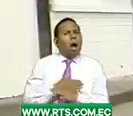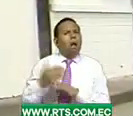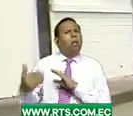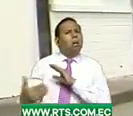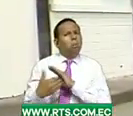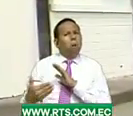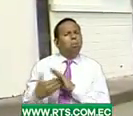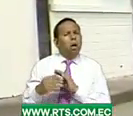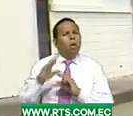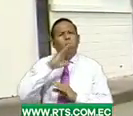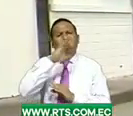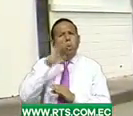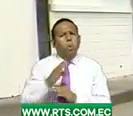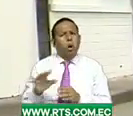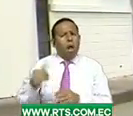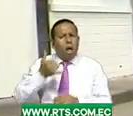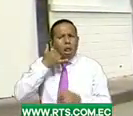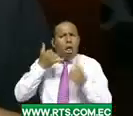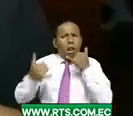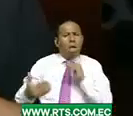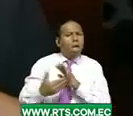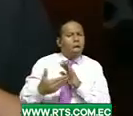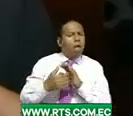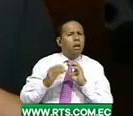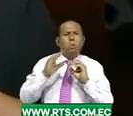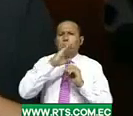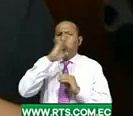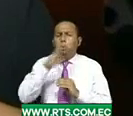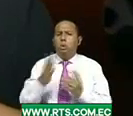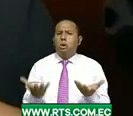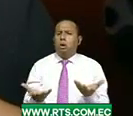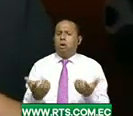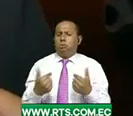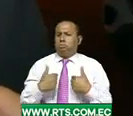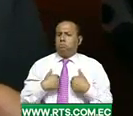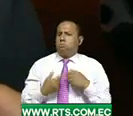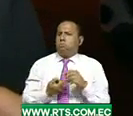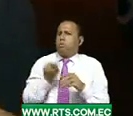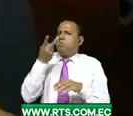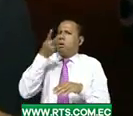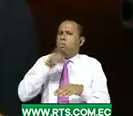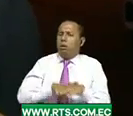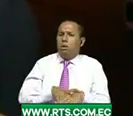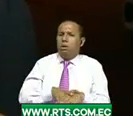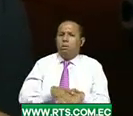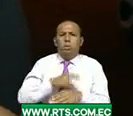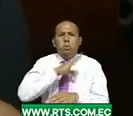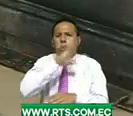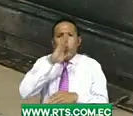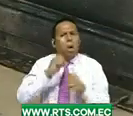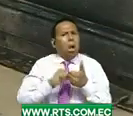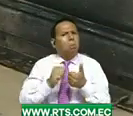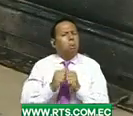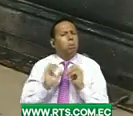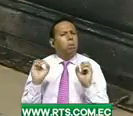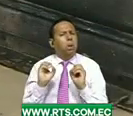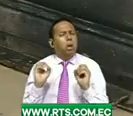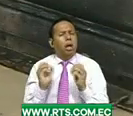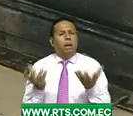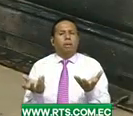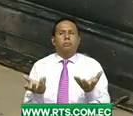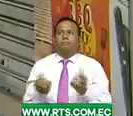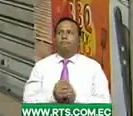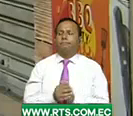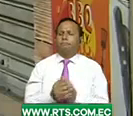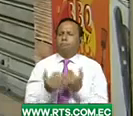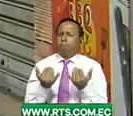llamadas por parte de extorsionadores. No, como vuelvo y les repito, primera vez que nos pasa eso. Nosotros no tenemos problemas con nadie. Ya se le fue de las manos al